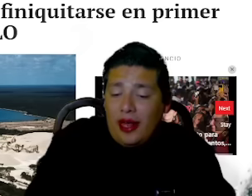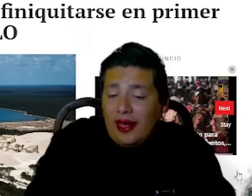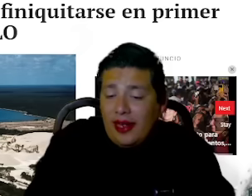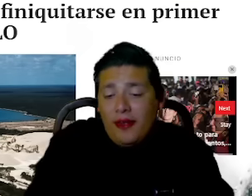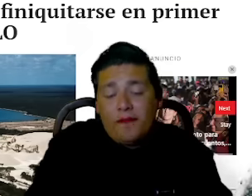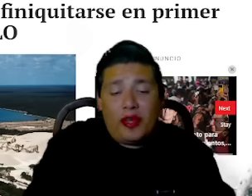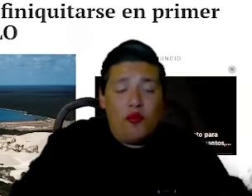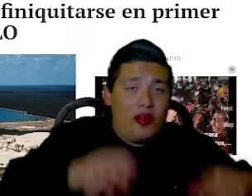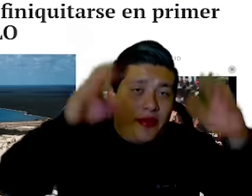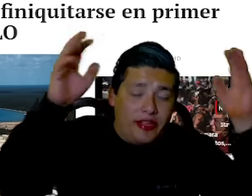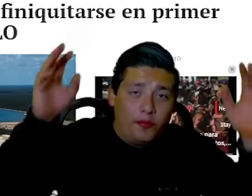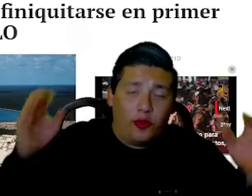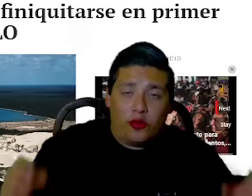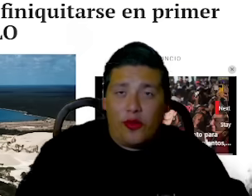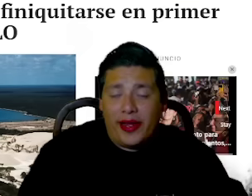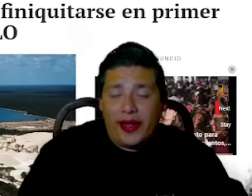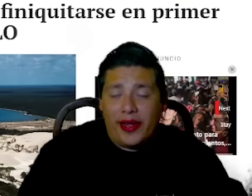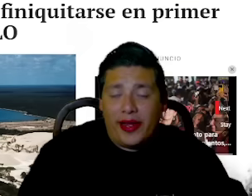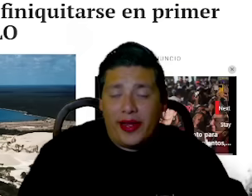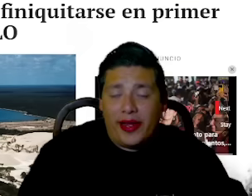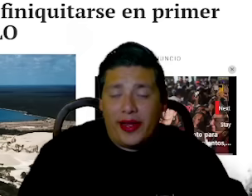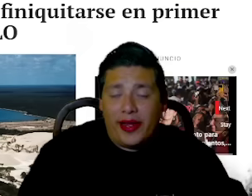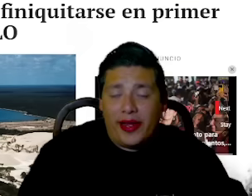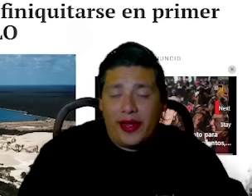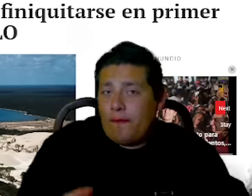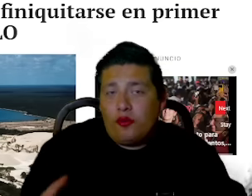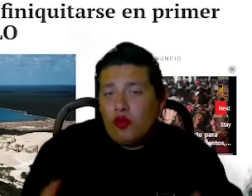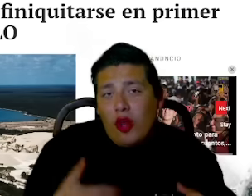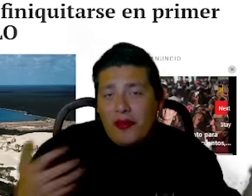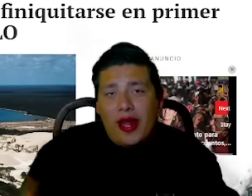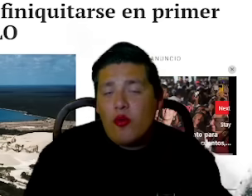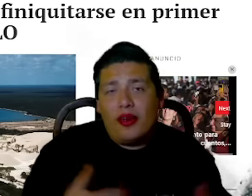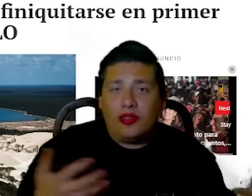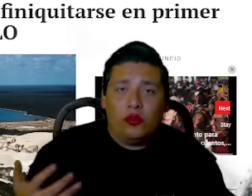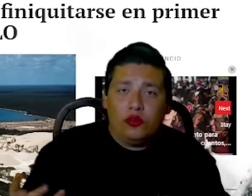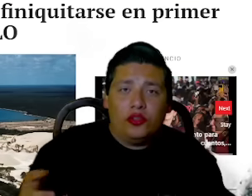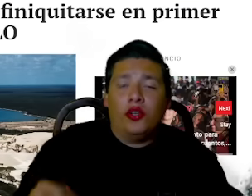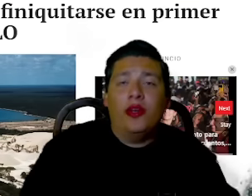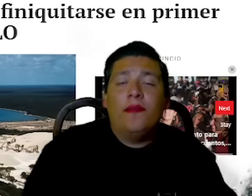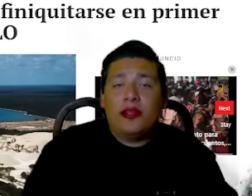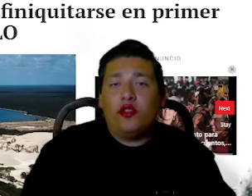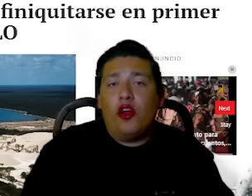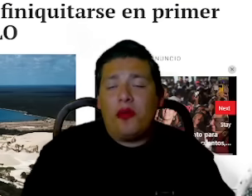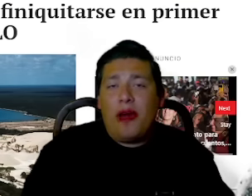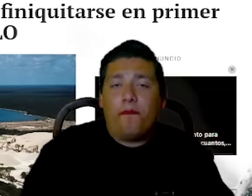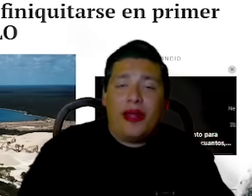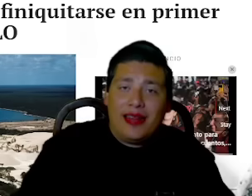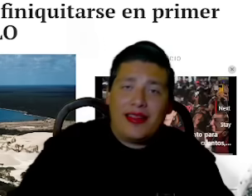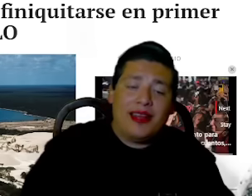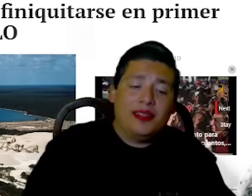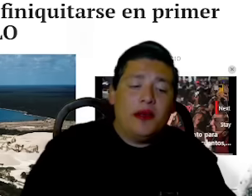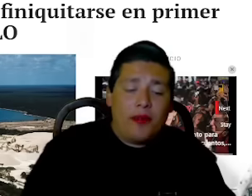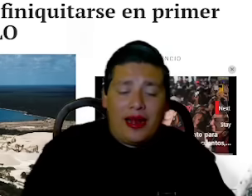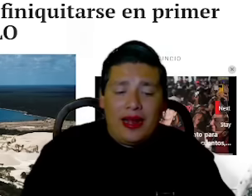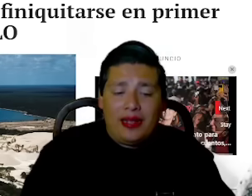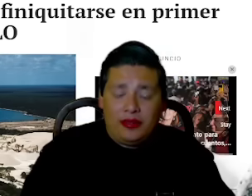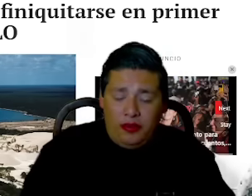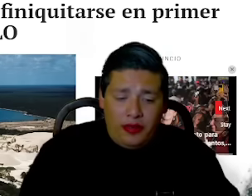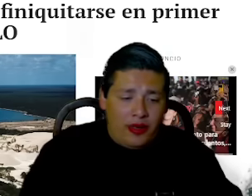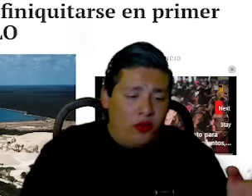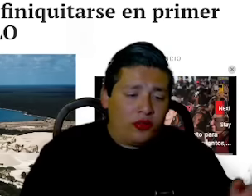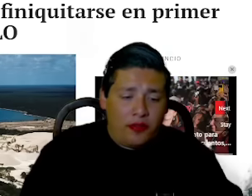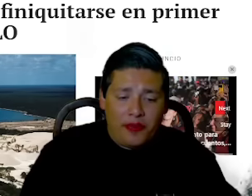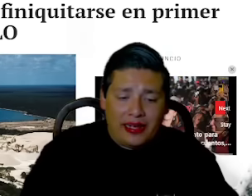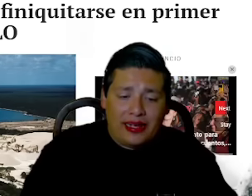decide expropiarla de una vez por todas, porque pues no había una solución y solo había pérdidas para